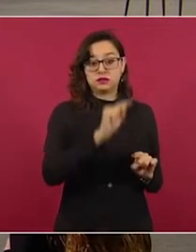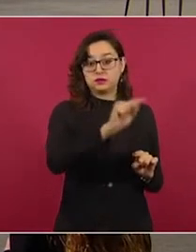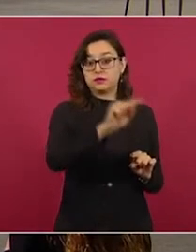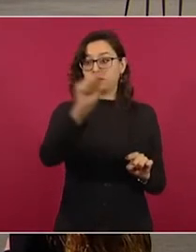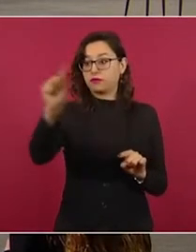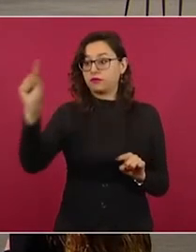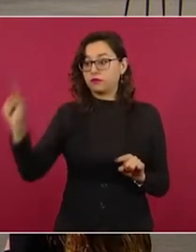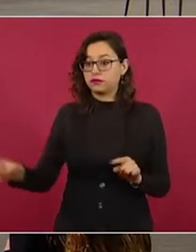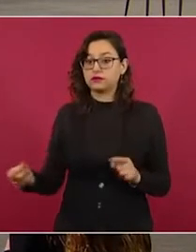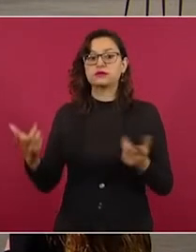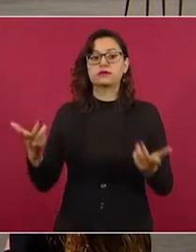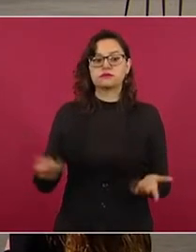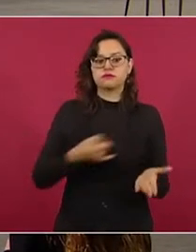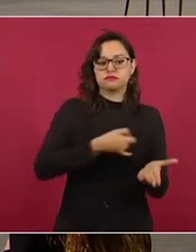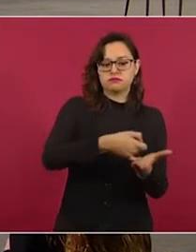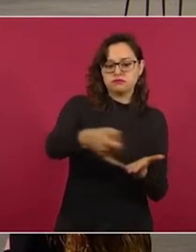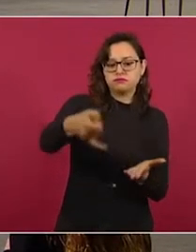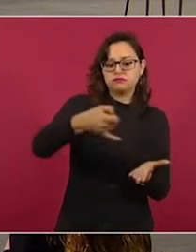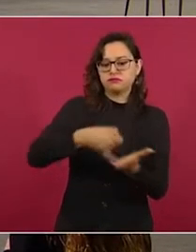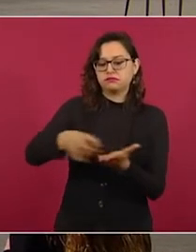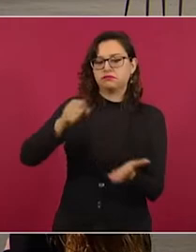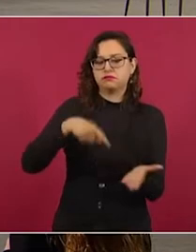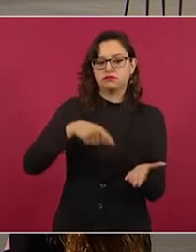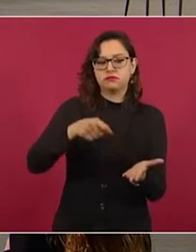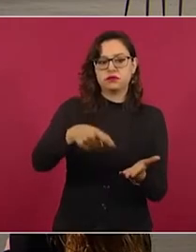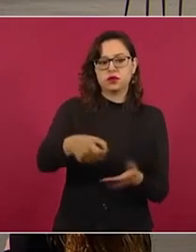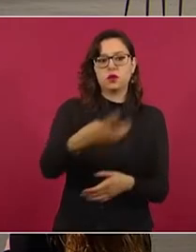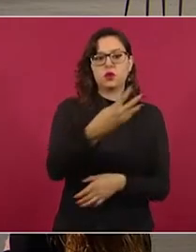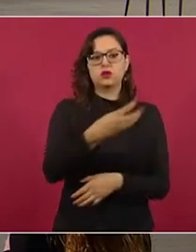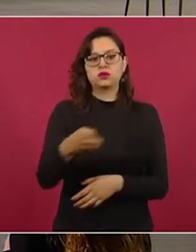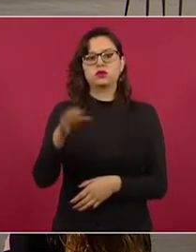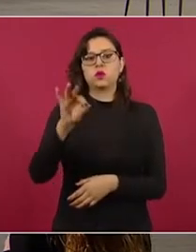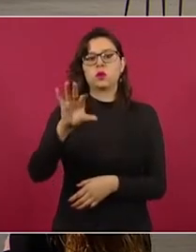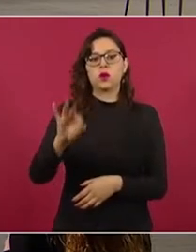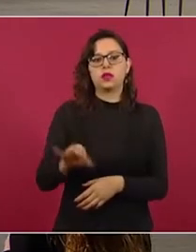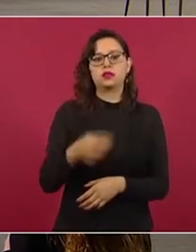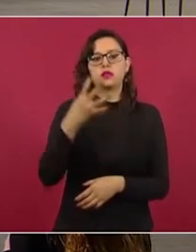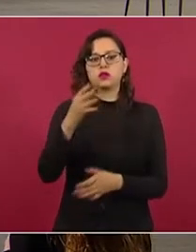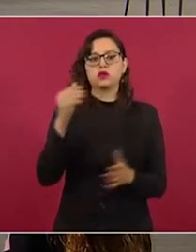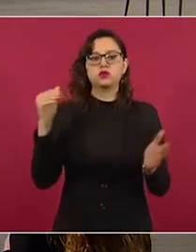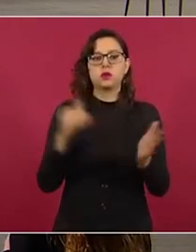serán reforestadas 448 mil hectáreas con